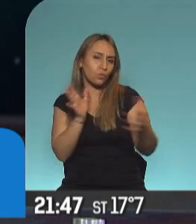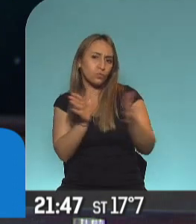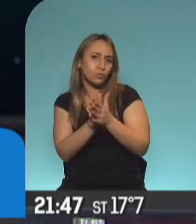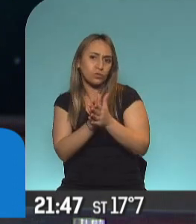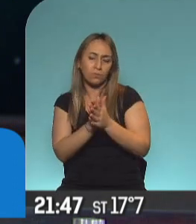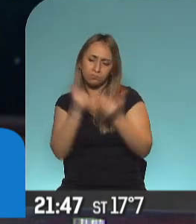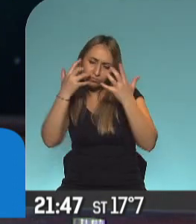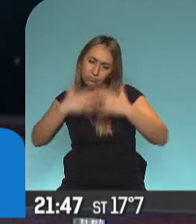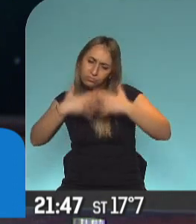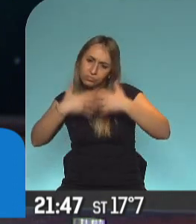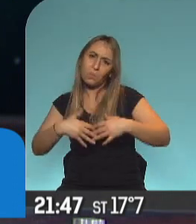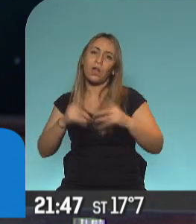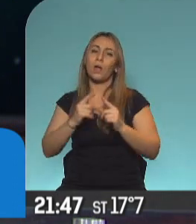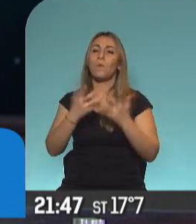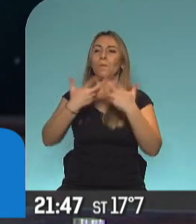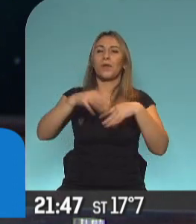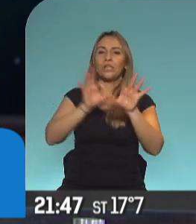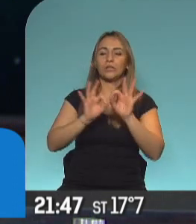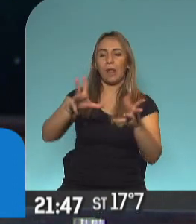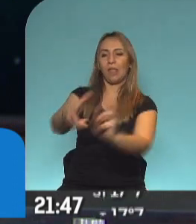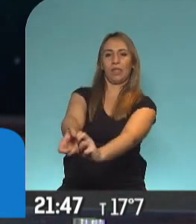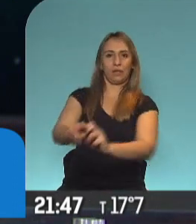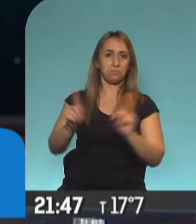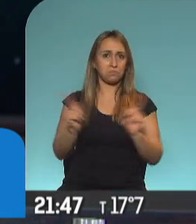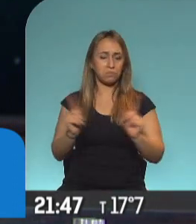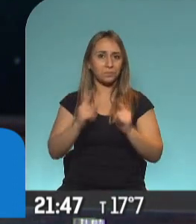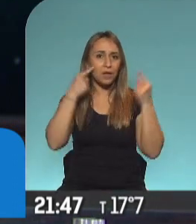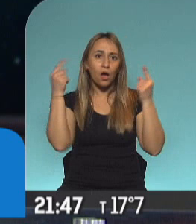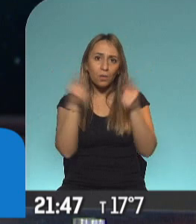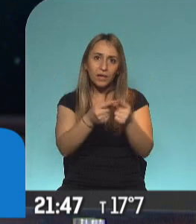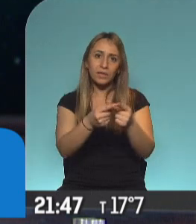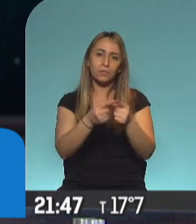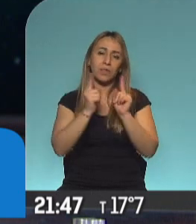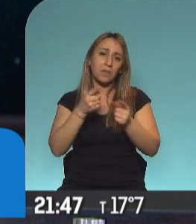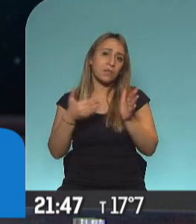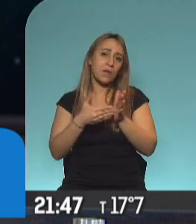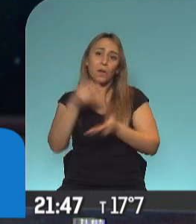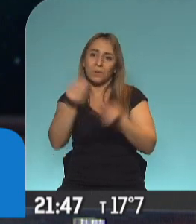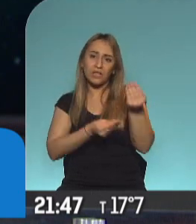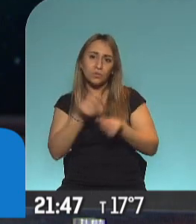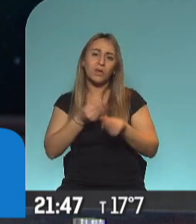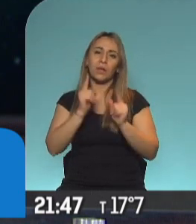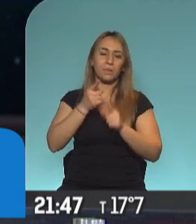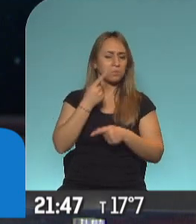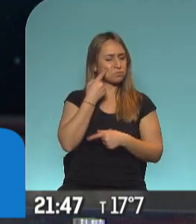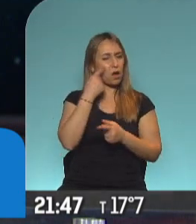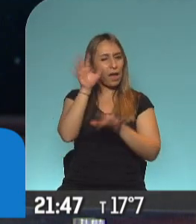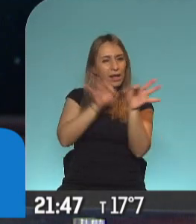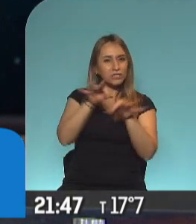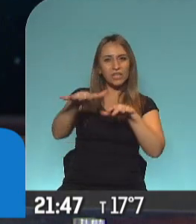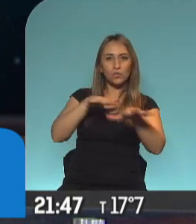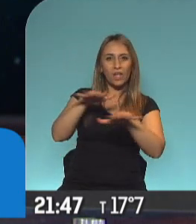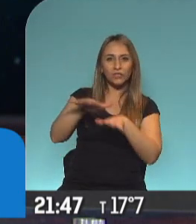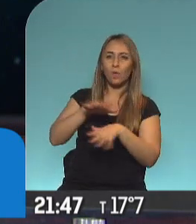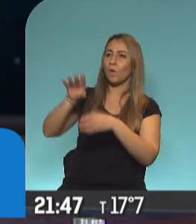que afectar a nadie. Y en función del presupuesto, en función de cómo se orientó el acuerdo con los bonistas,